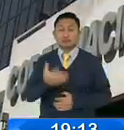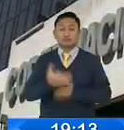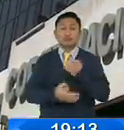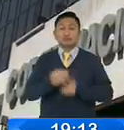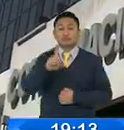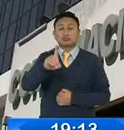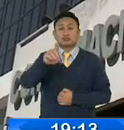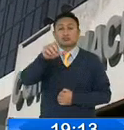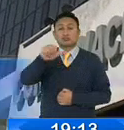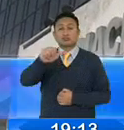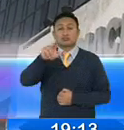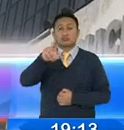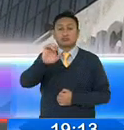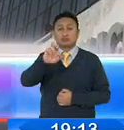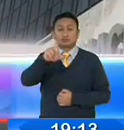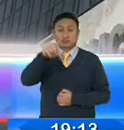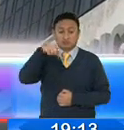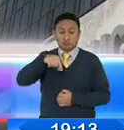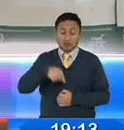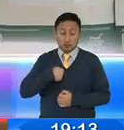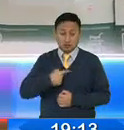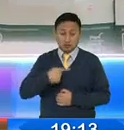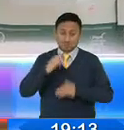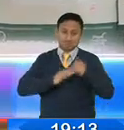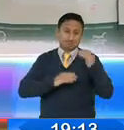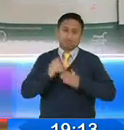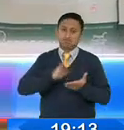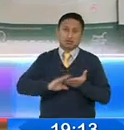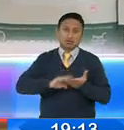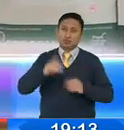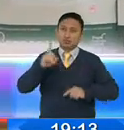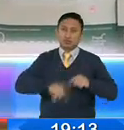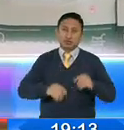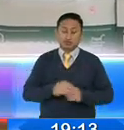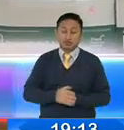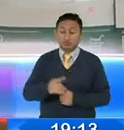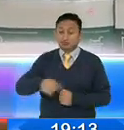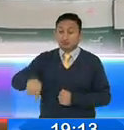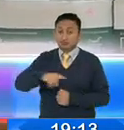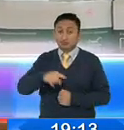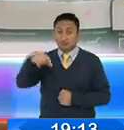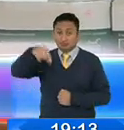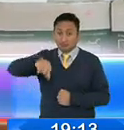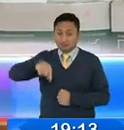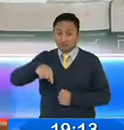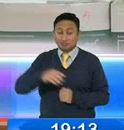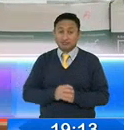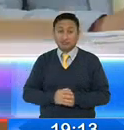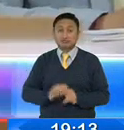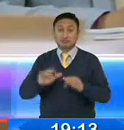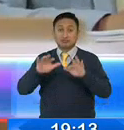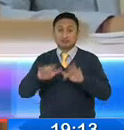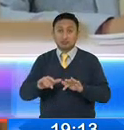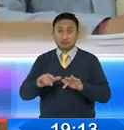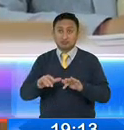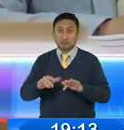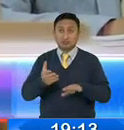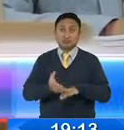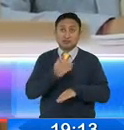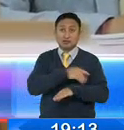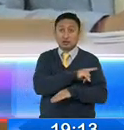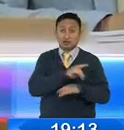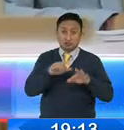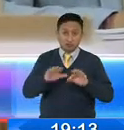de continuar con la sustanciación de la causa, una vez que Ocles no tenía la calidad de secretaria de Estado, cuando se habría suscitado el